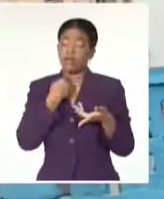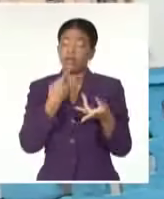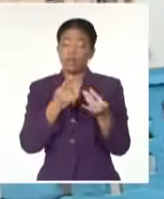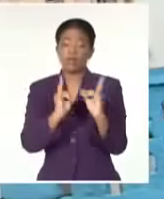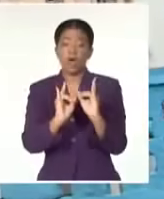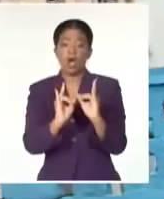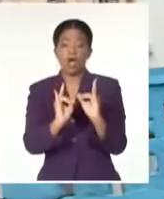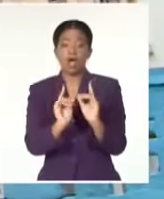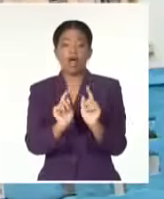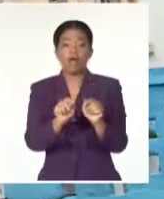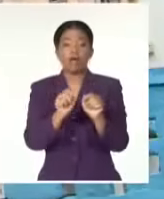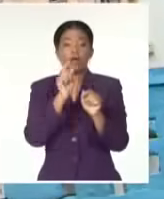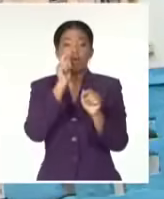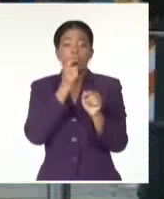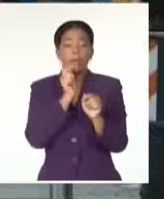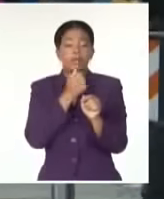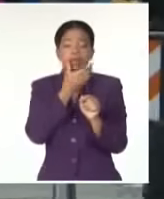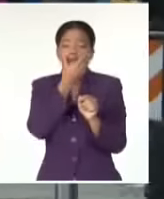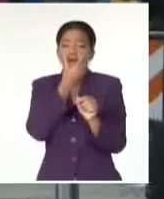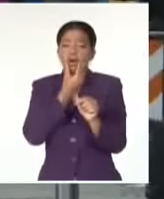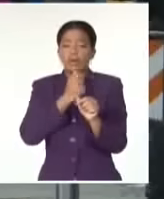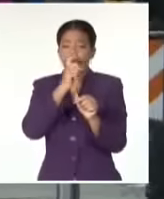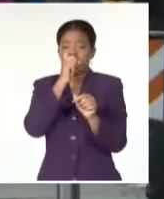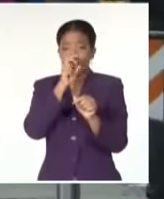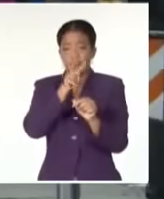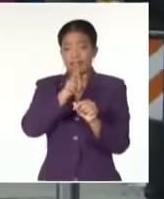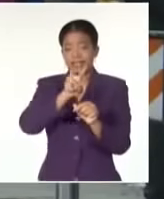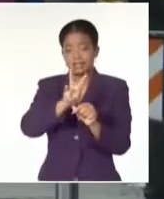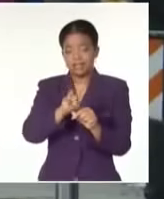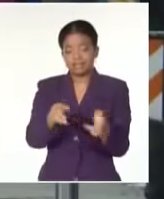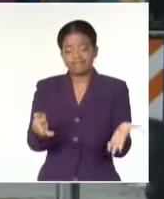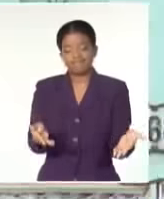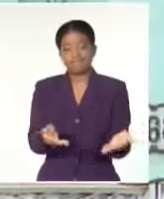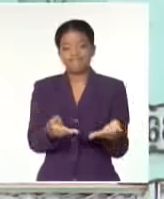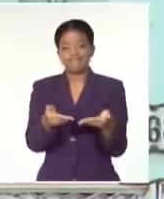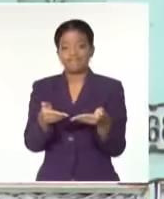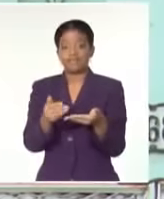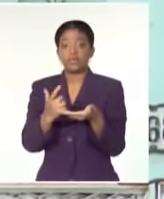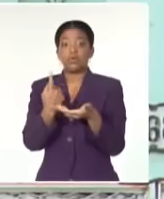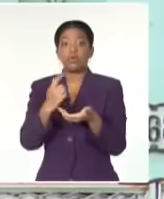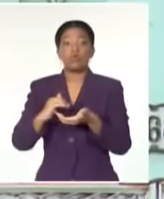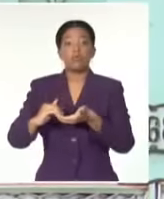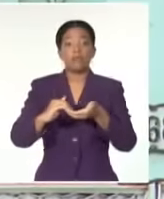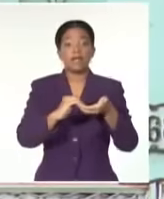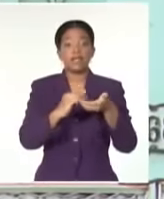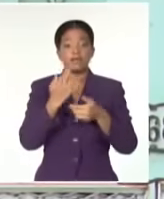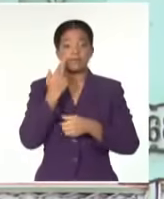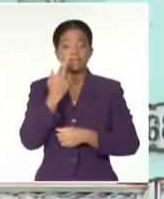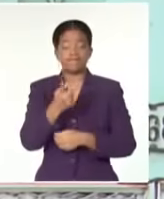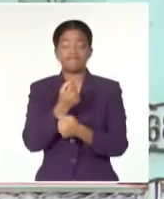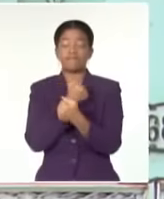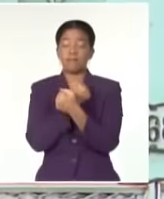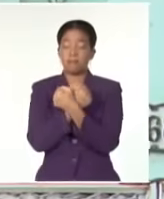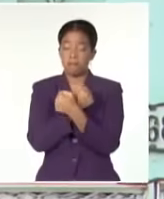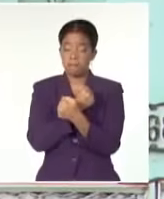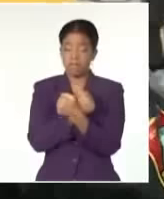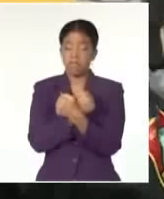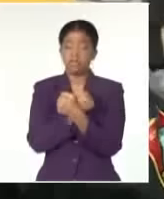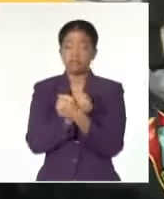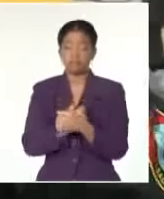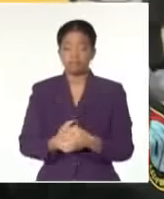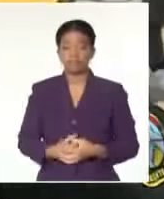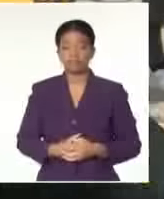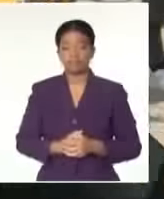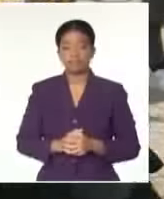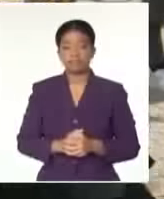Martínez, un joven combatiente de tan solo 23 años. Uno de sus compañeros reconoce el peligro al que se exponen desde el primer instante. Es